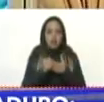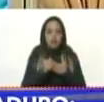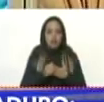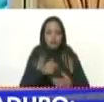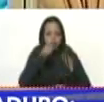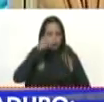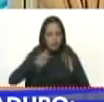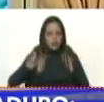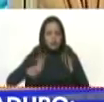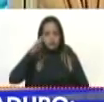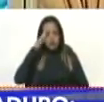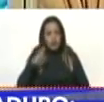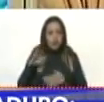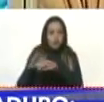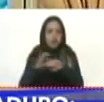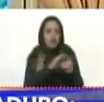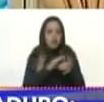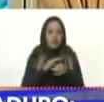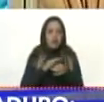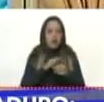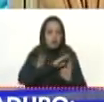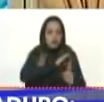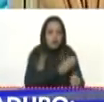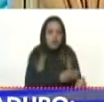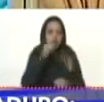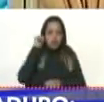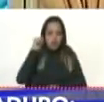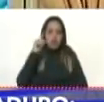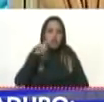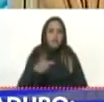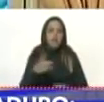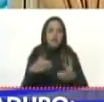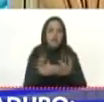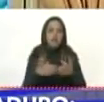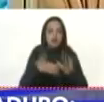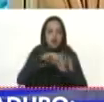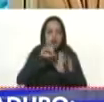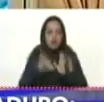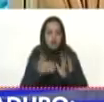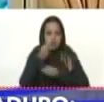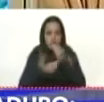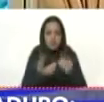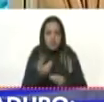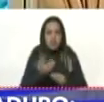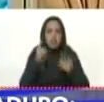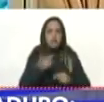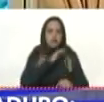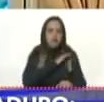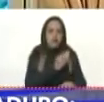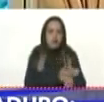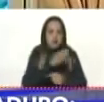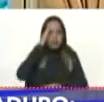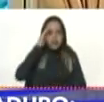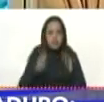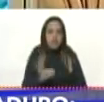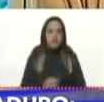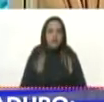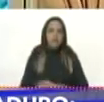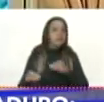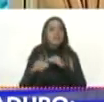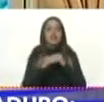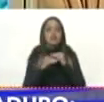poder popular, del poder político constitucional legítimo y del poder militar, del poder de las armas. Eso es